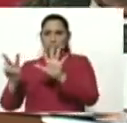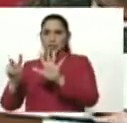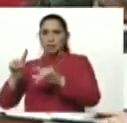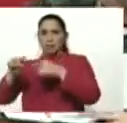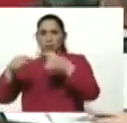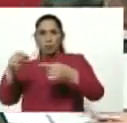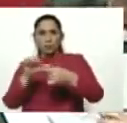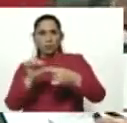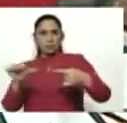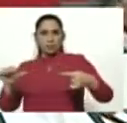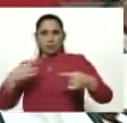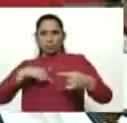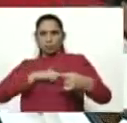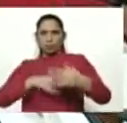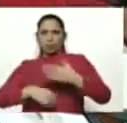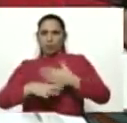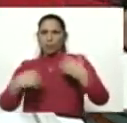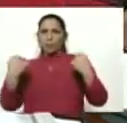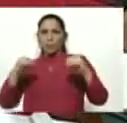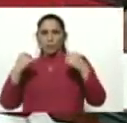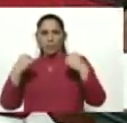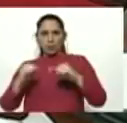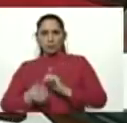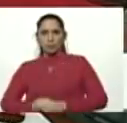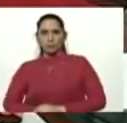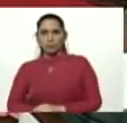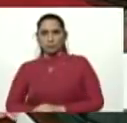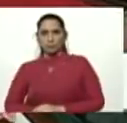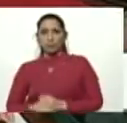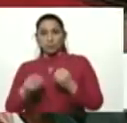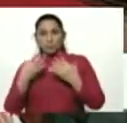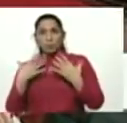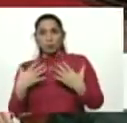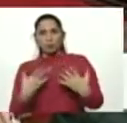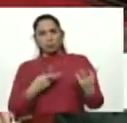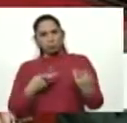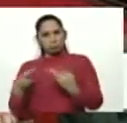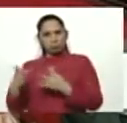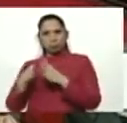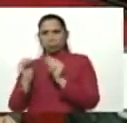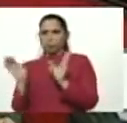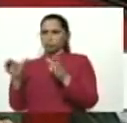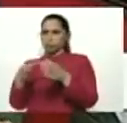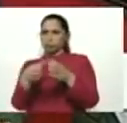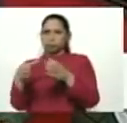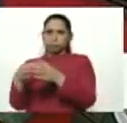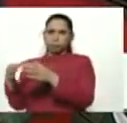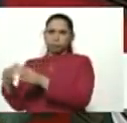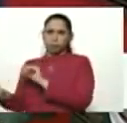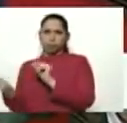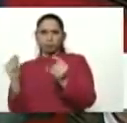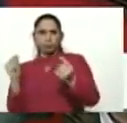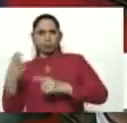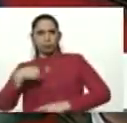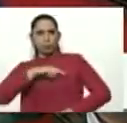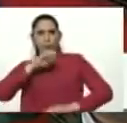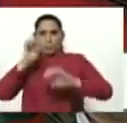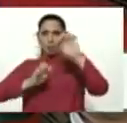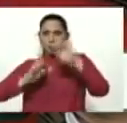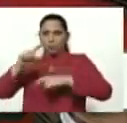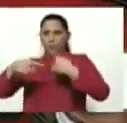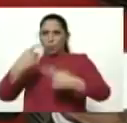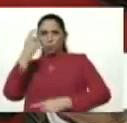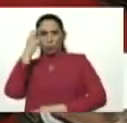semana. Vamos a prepararnos. Y bueno, recibe a todos los sectores y vamos evaluando día por día